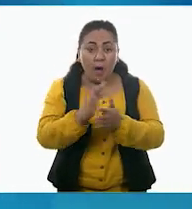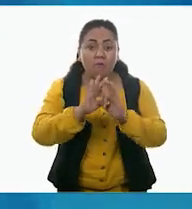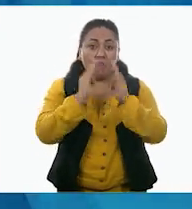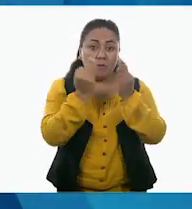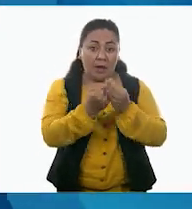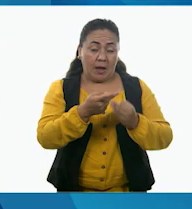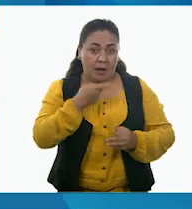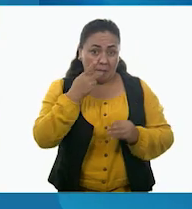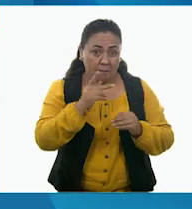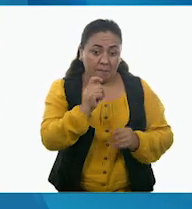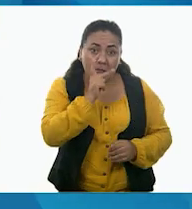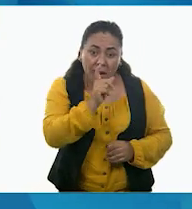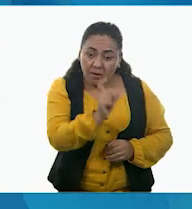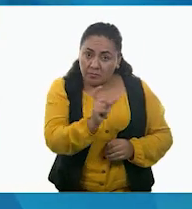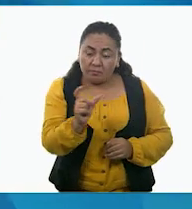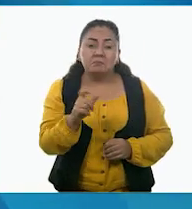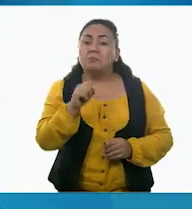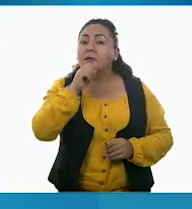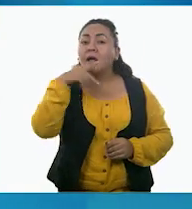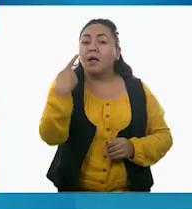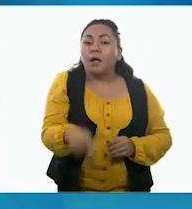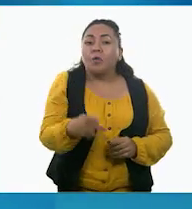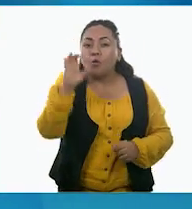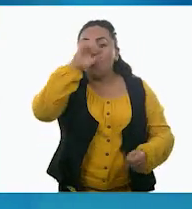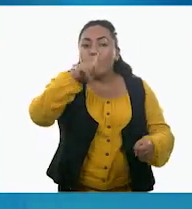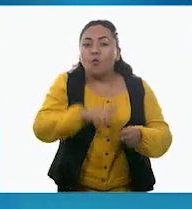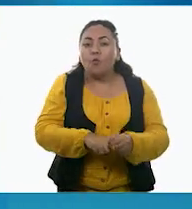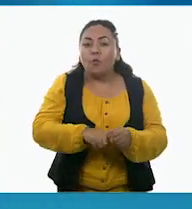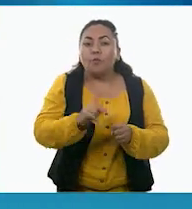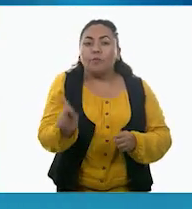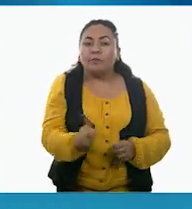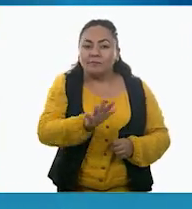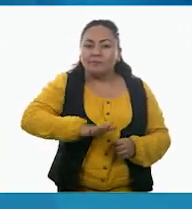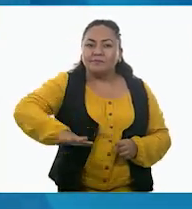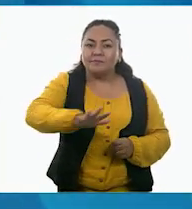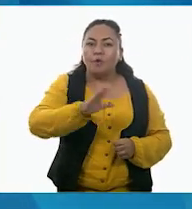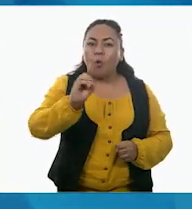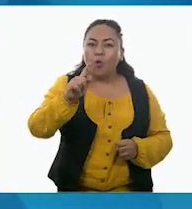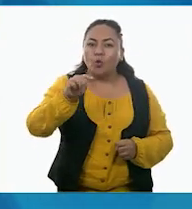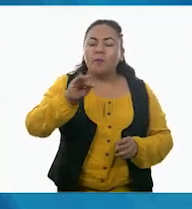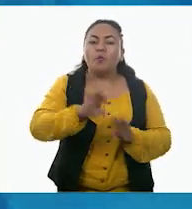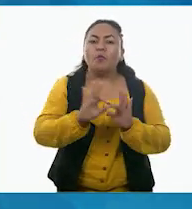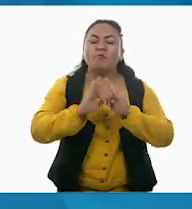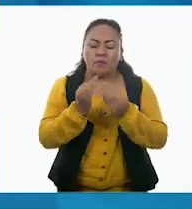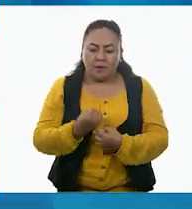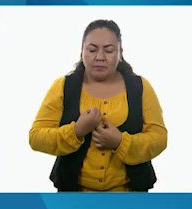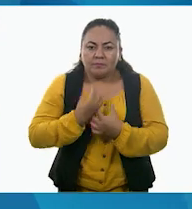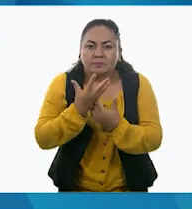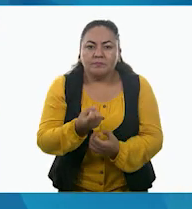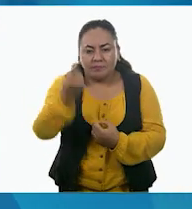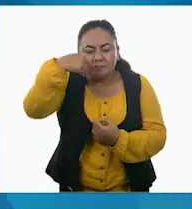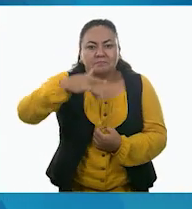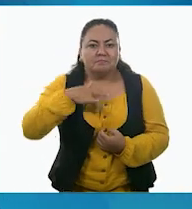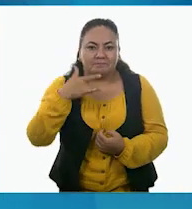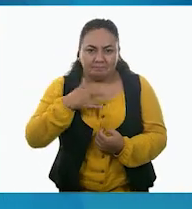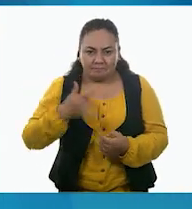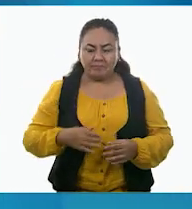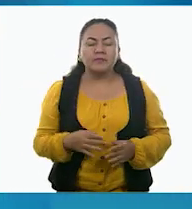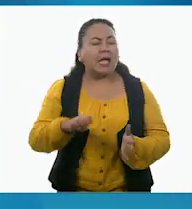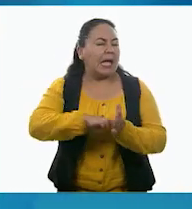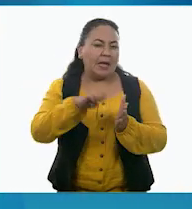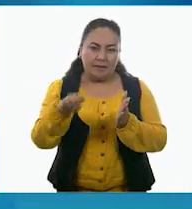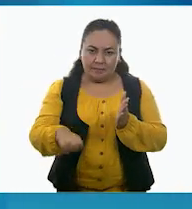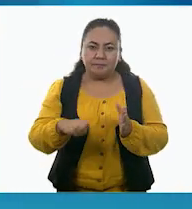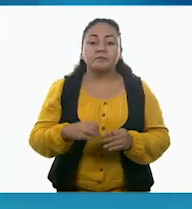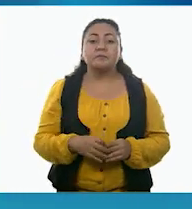palabras. Forman parte de la cultura del pueblo otomí y expresan su forma de pensar y de sentir. Por